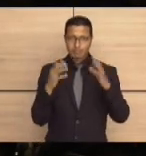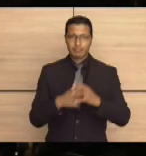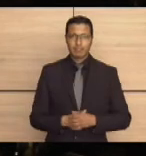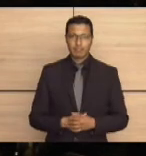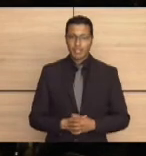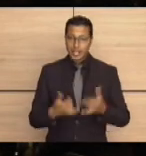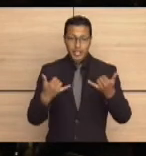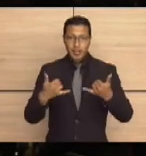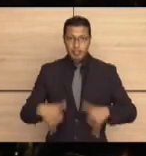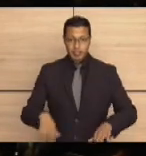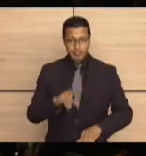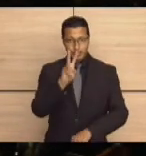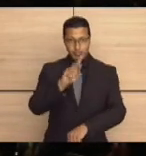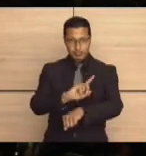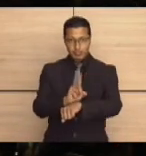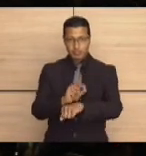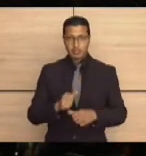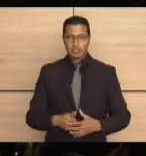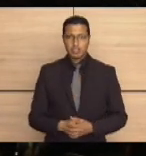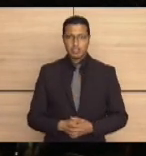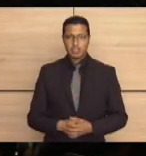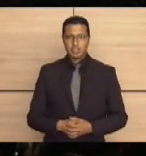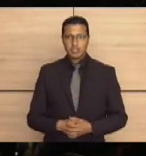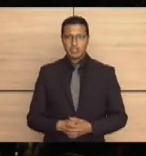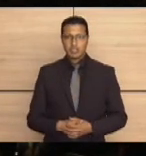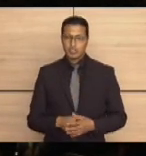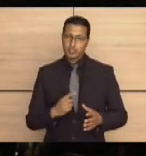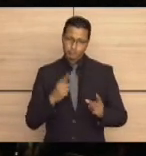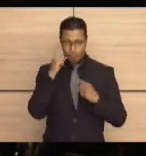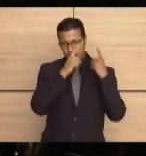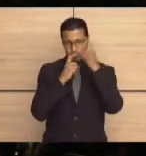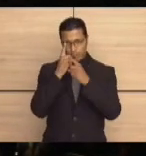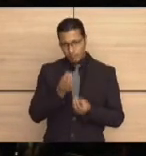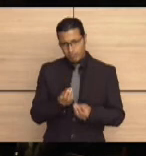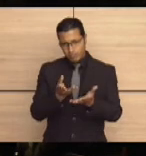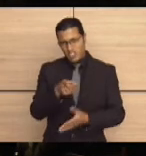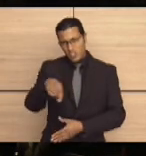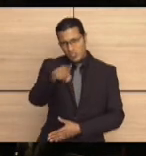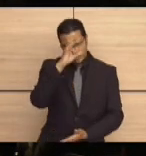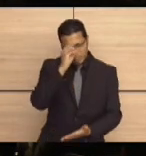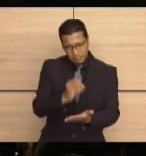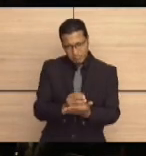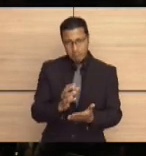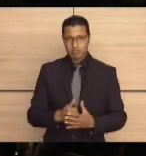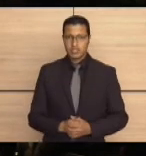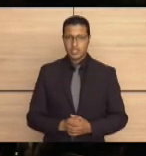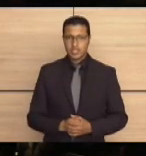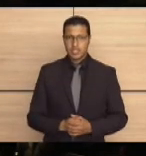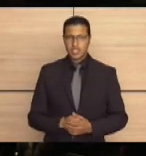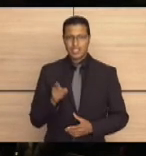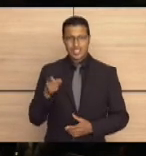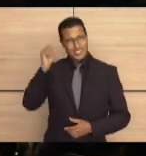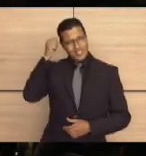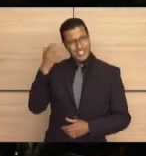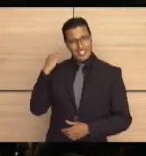Para terminar, que nos quedan dos minuticos, quisiera hacer la siguiente reflexión, a ver ustedes qué opinan. Vuelvo a Greta